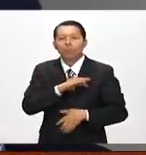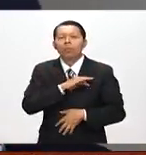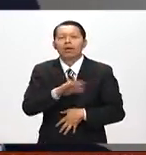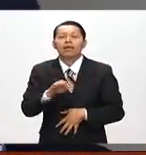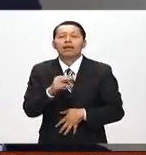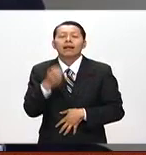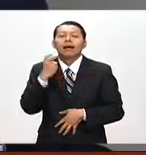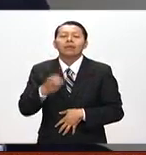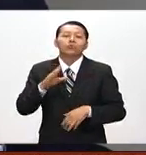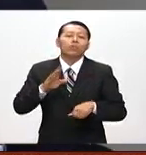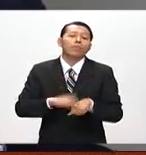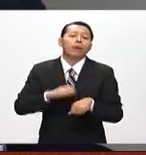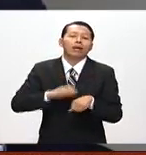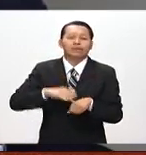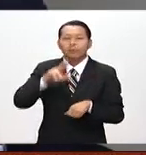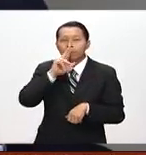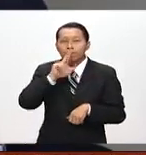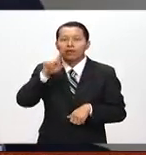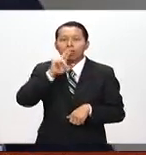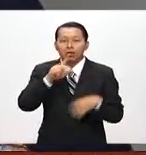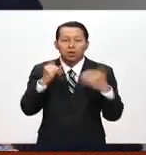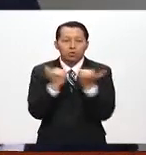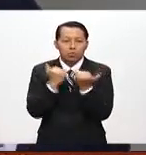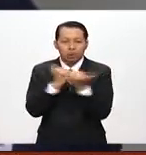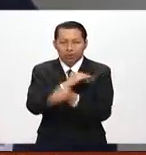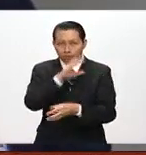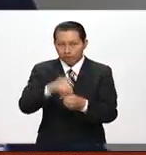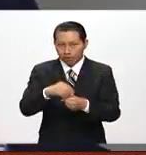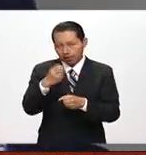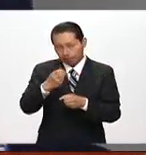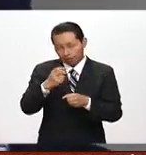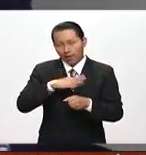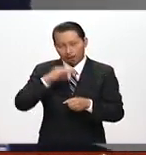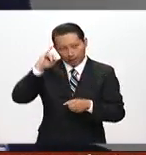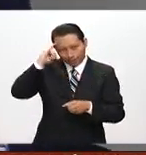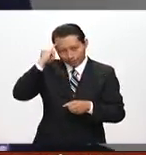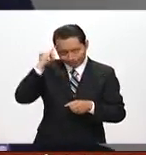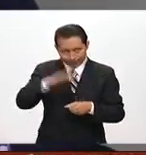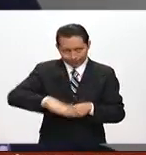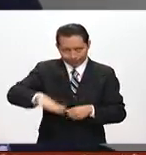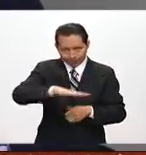todavía más grandes en el caso de los hablantes de lengua indígena.